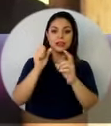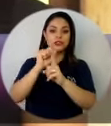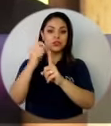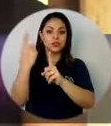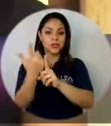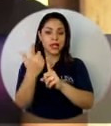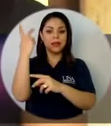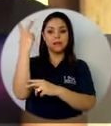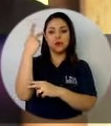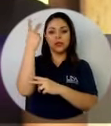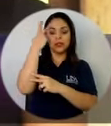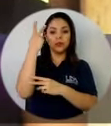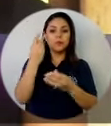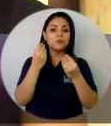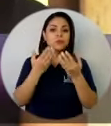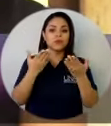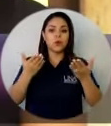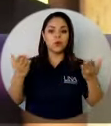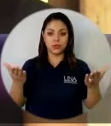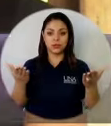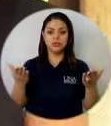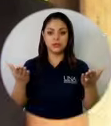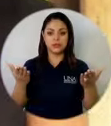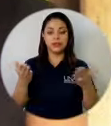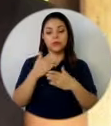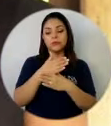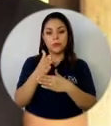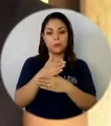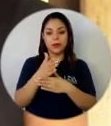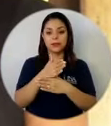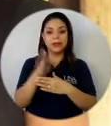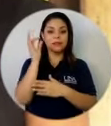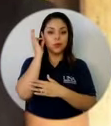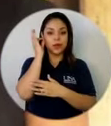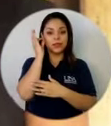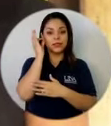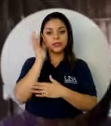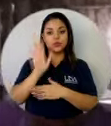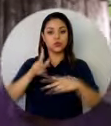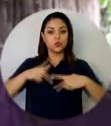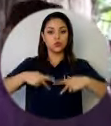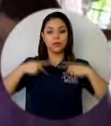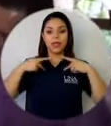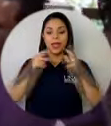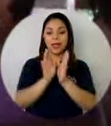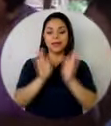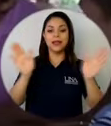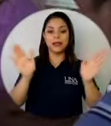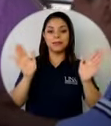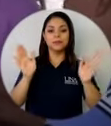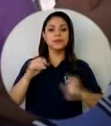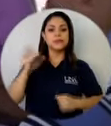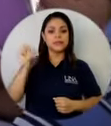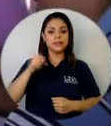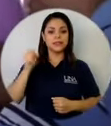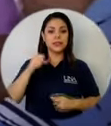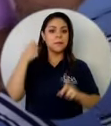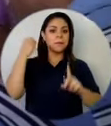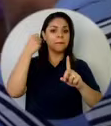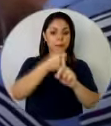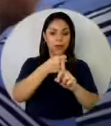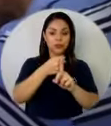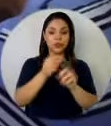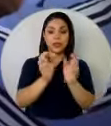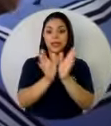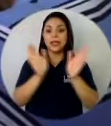político, en muchas de las esferas que comparten las mujeres en su vida en general, ¿verdad? Entonces, sí, el impacto